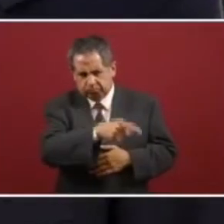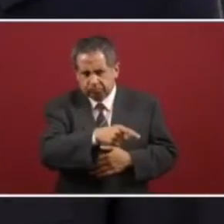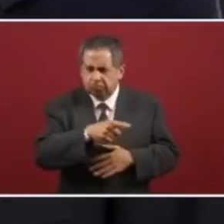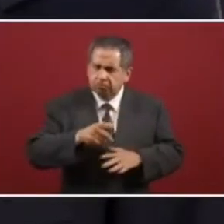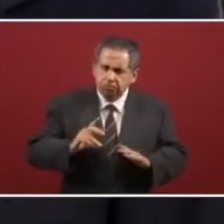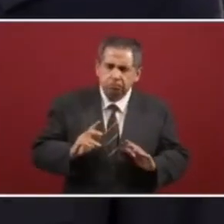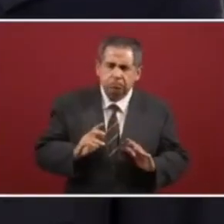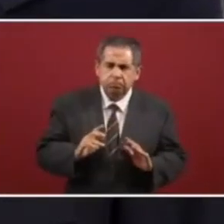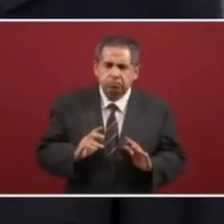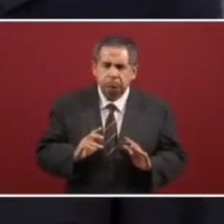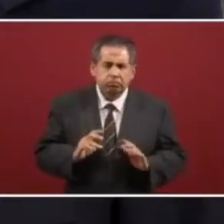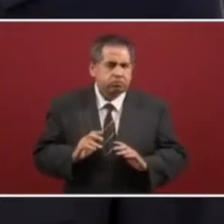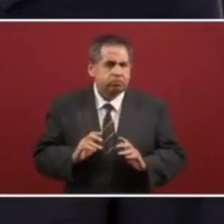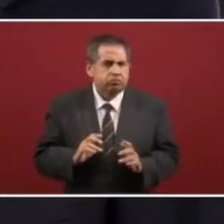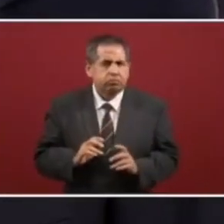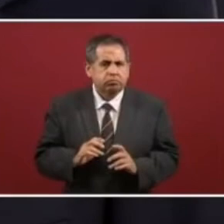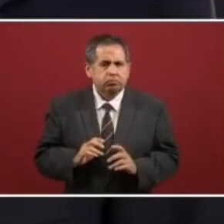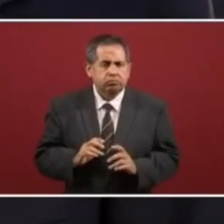con